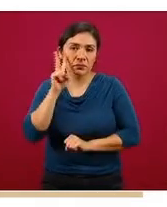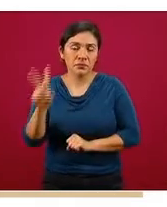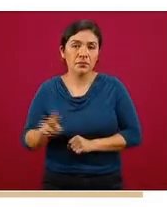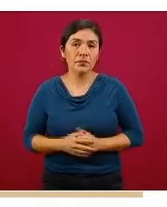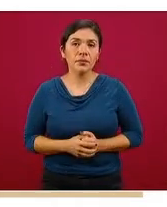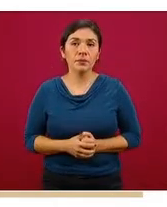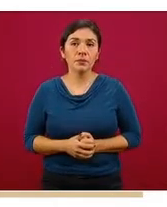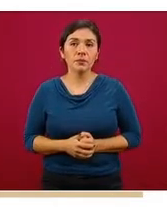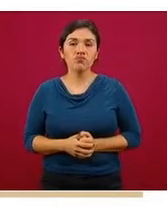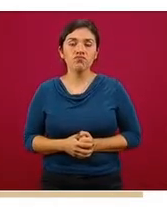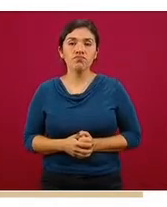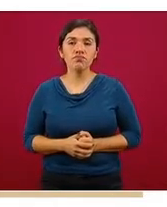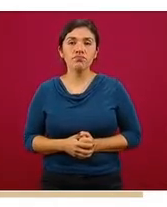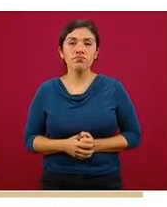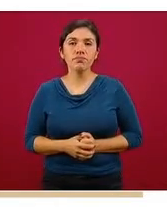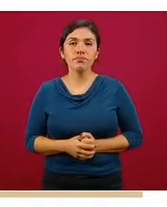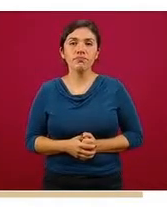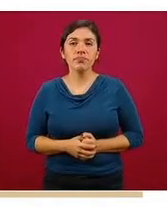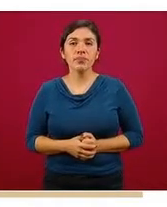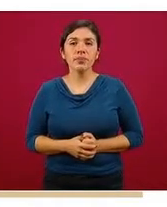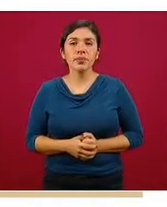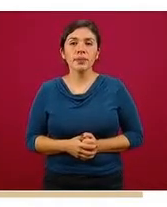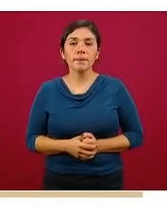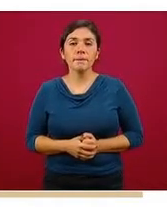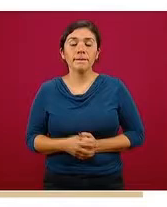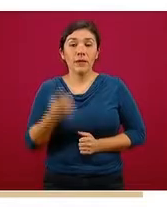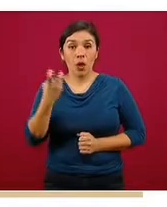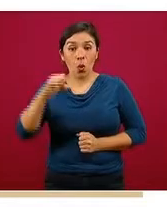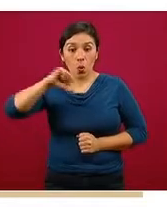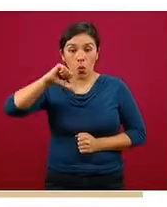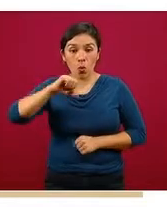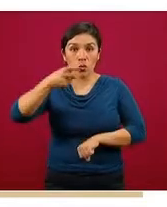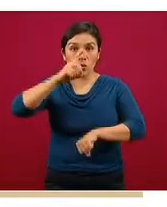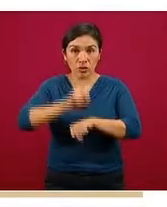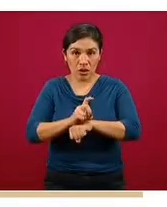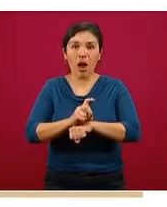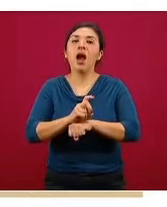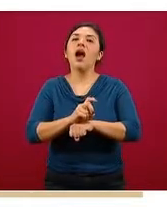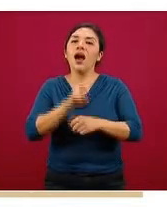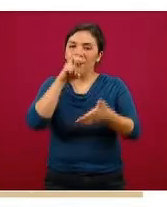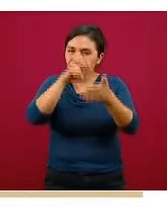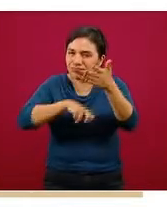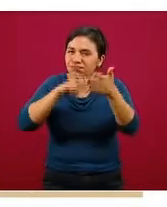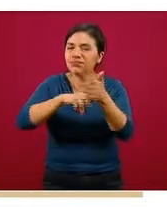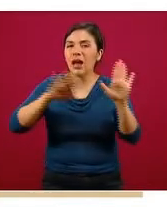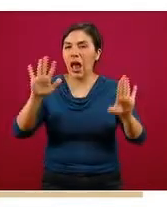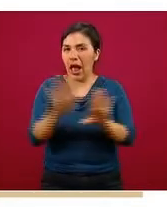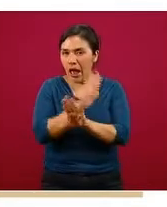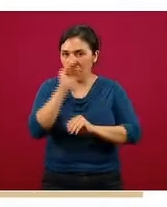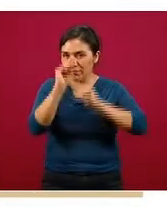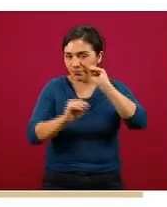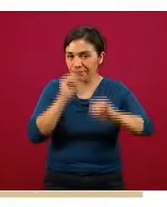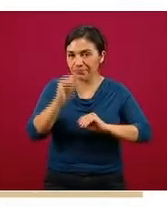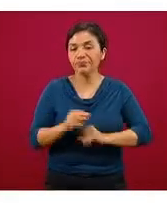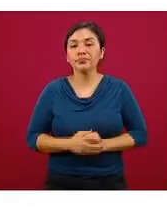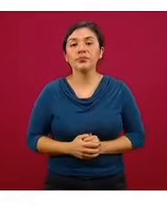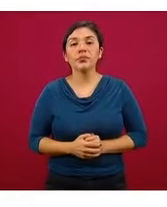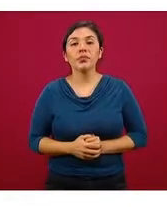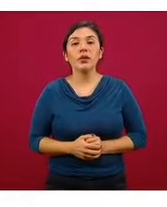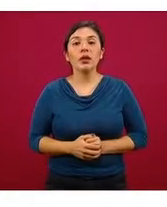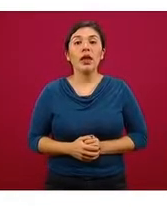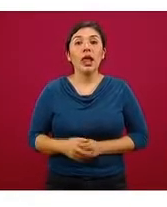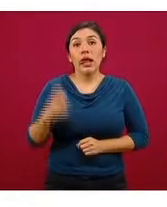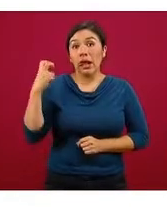COVID-19 en base a los porcentajes de positividad que de hecho hoy día vamos a actualizar. Veamos la siguiente